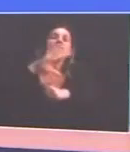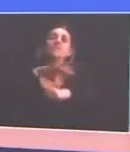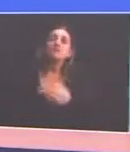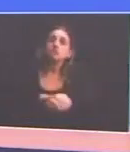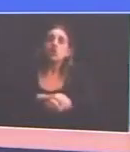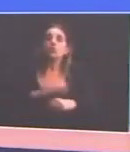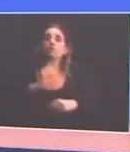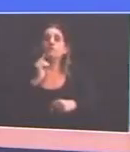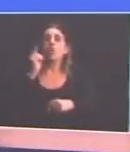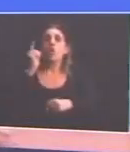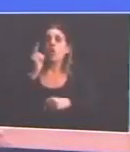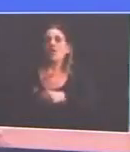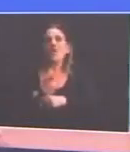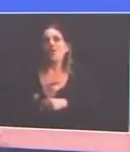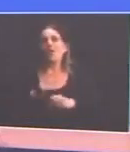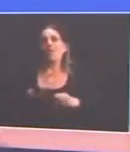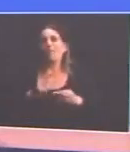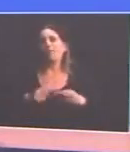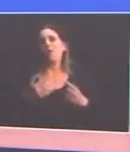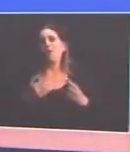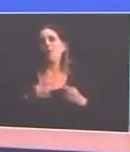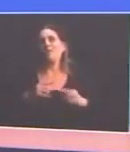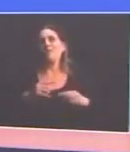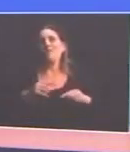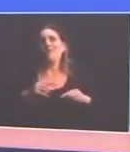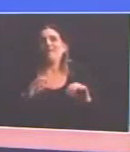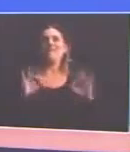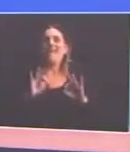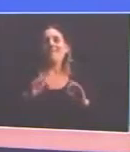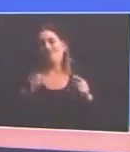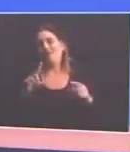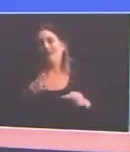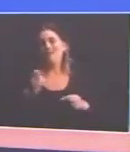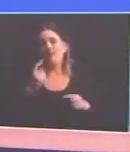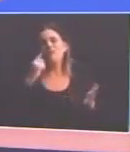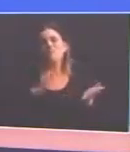las puertas de su país. Así es Luis Lacalle Pou, así está nuestro país vecino.